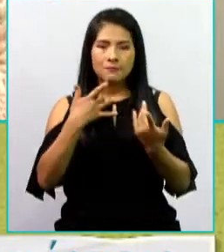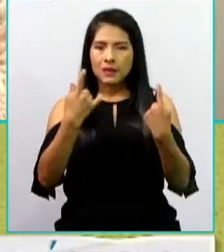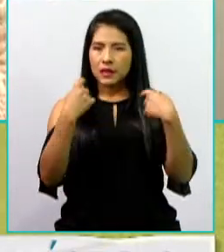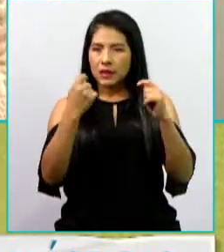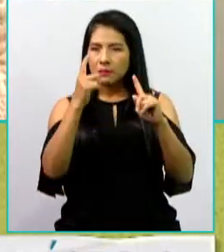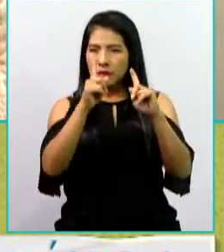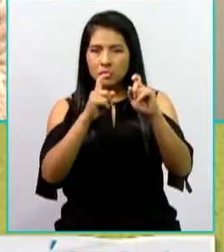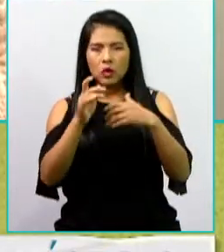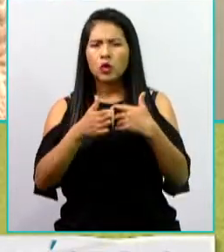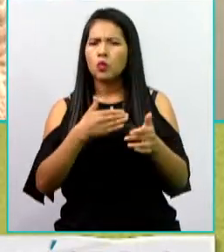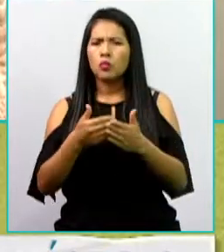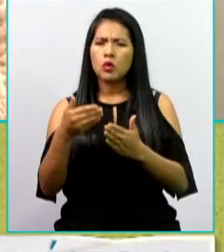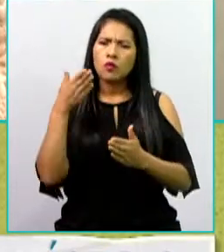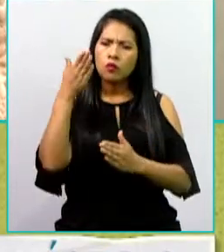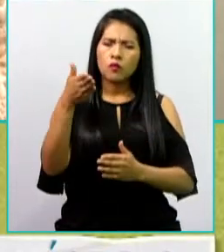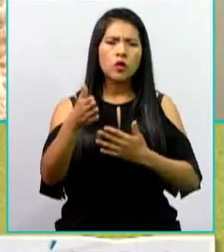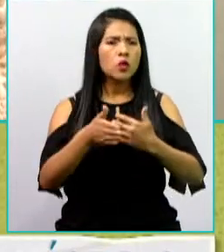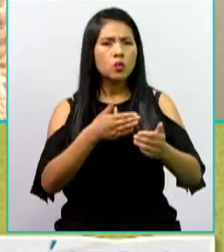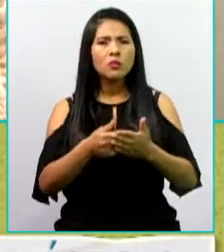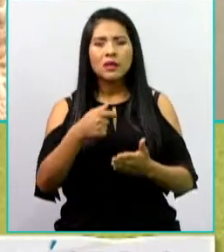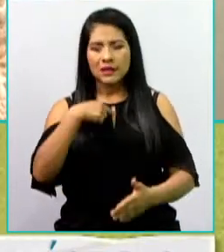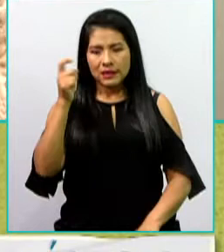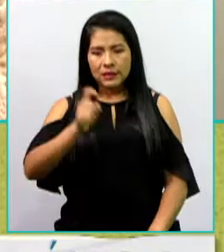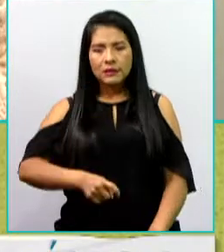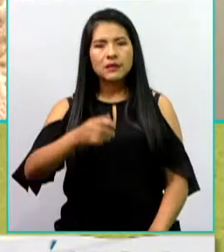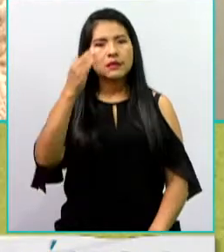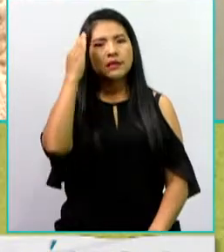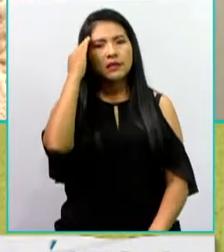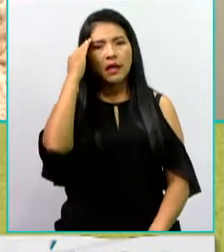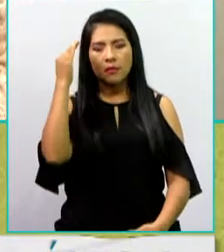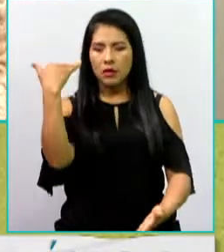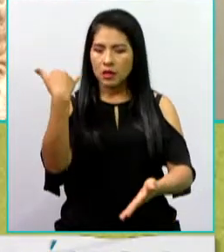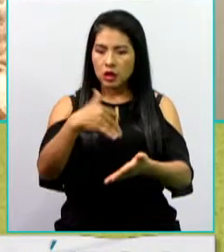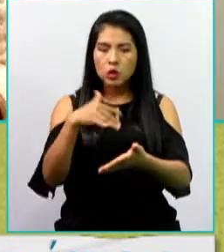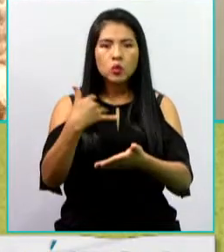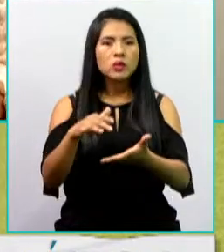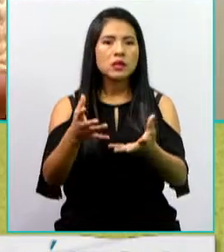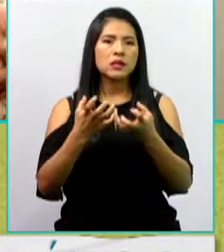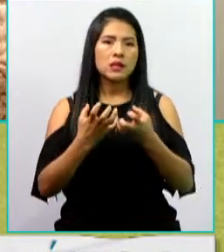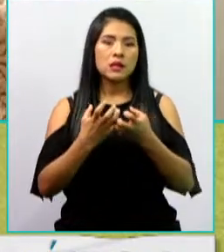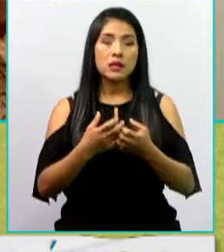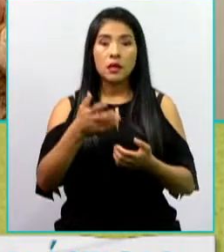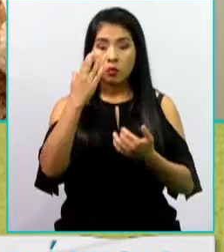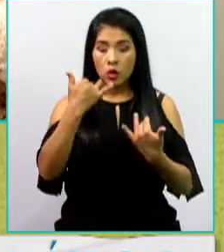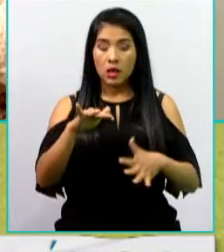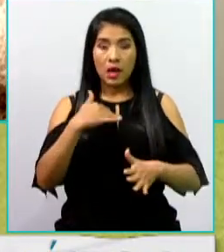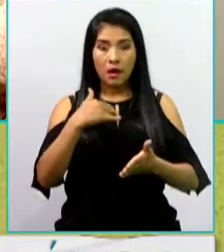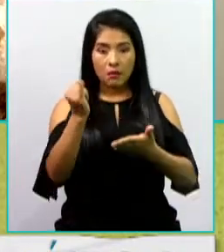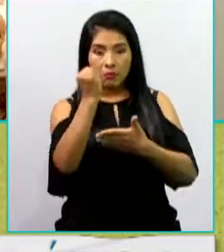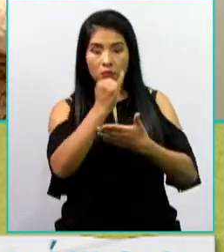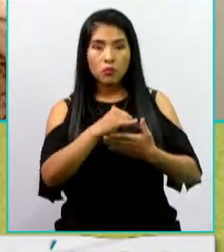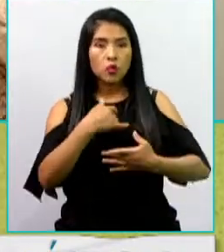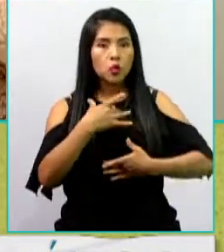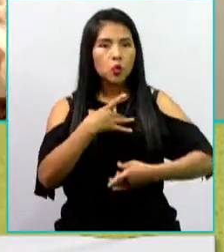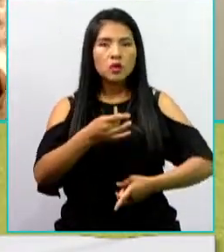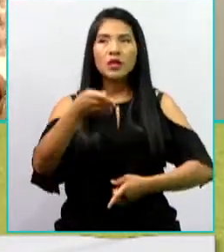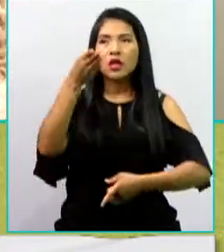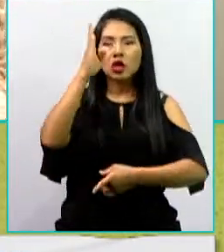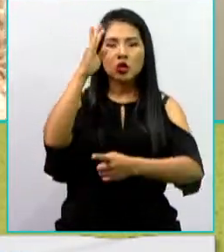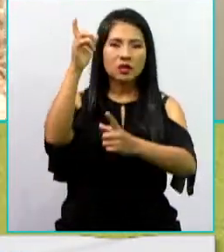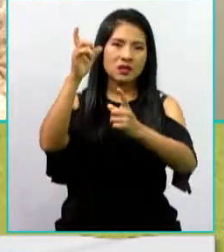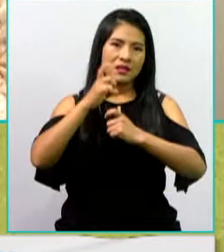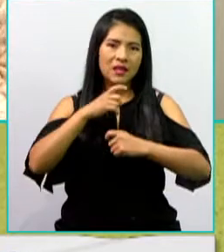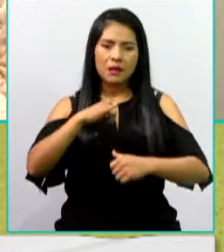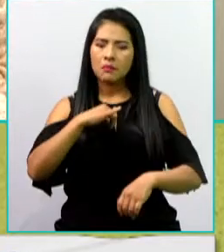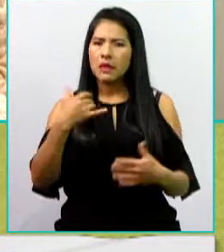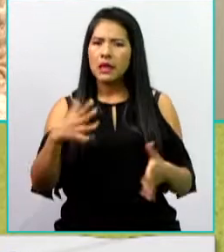Algún día tengo que saber, porque ese talento que Dios me dio, lo practiqué desde que era